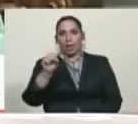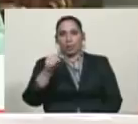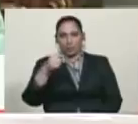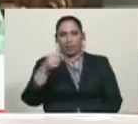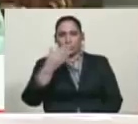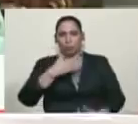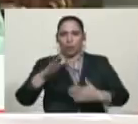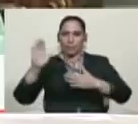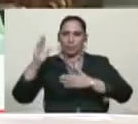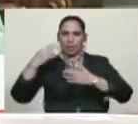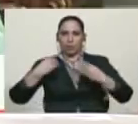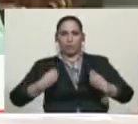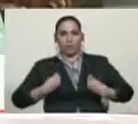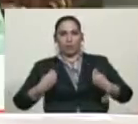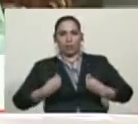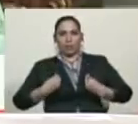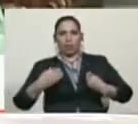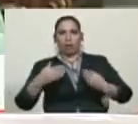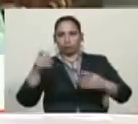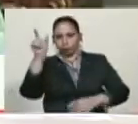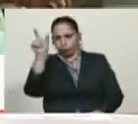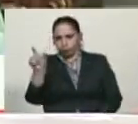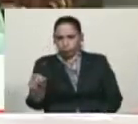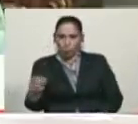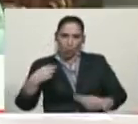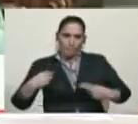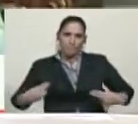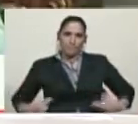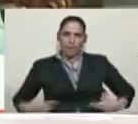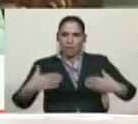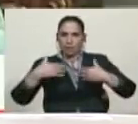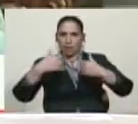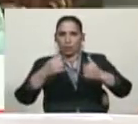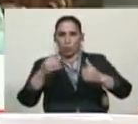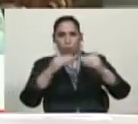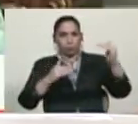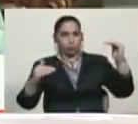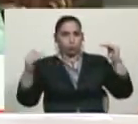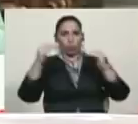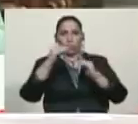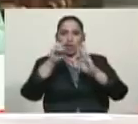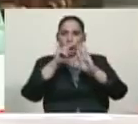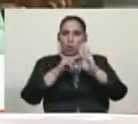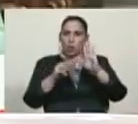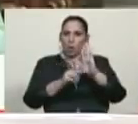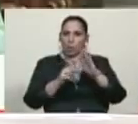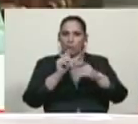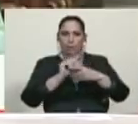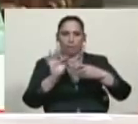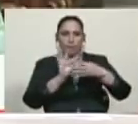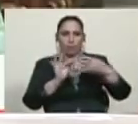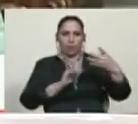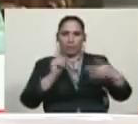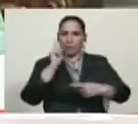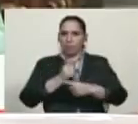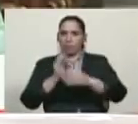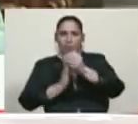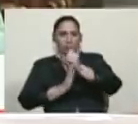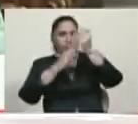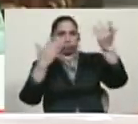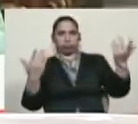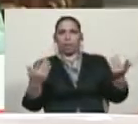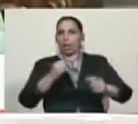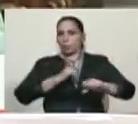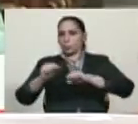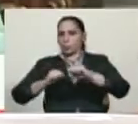salud s la norma moral fundamental que hay que llevar todos los días liderazgo activo la